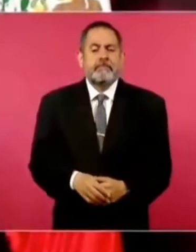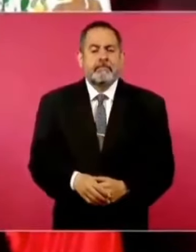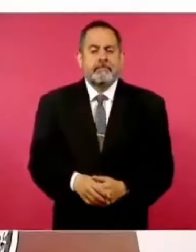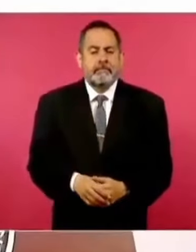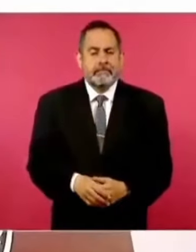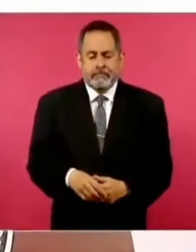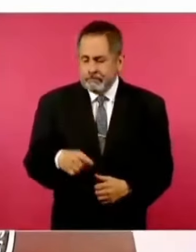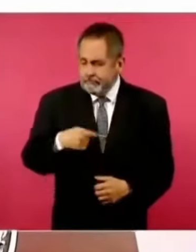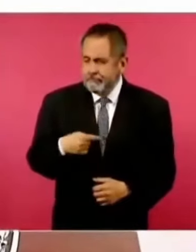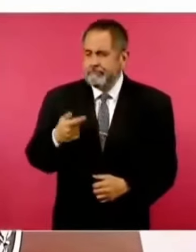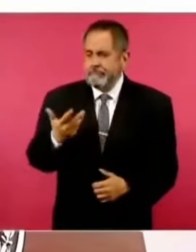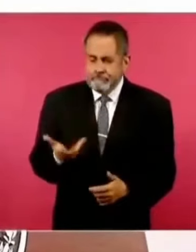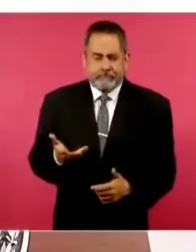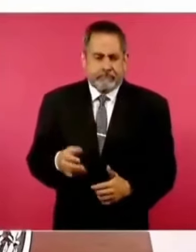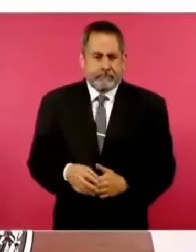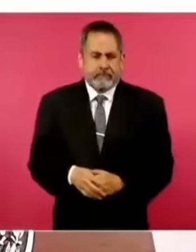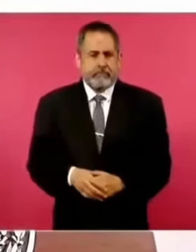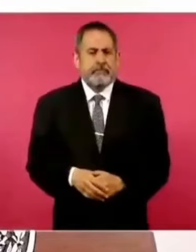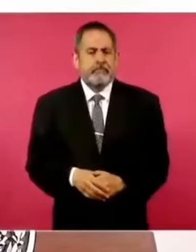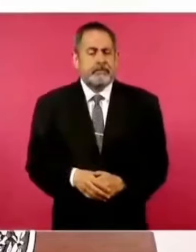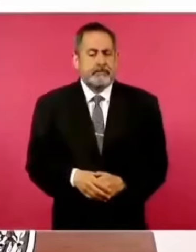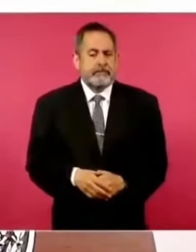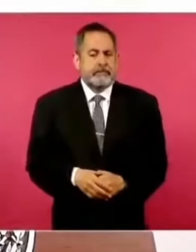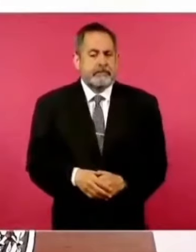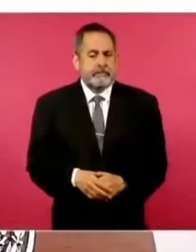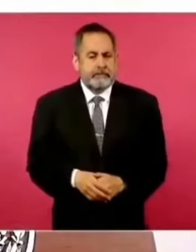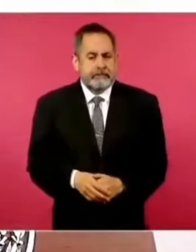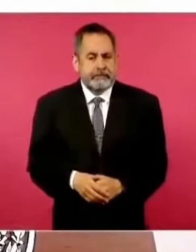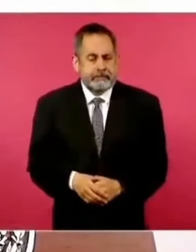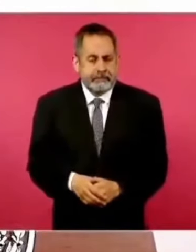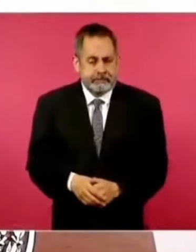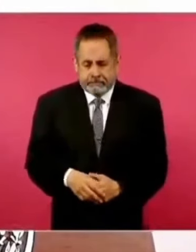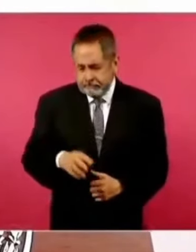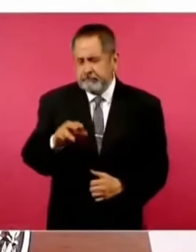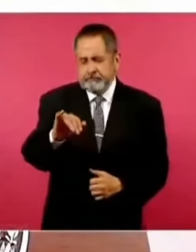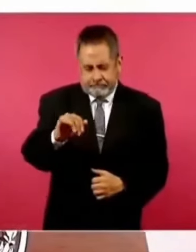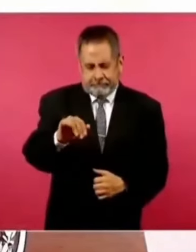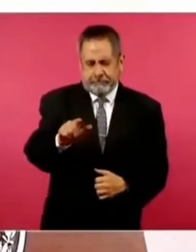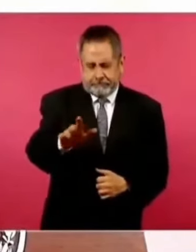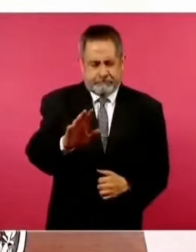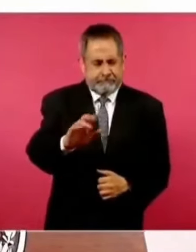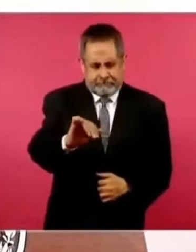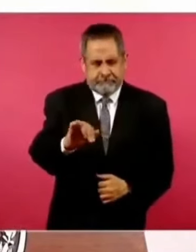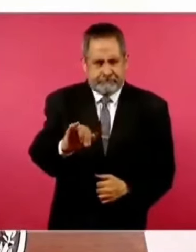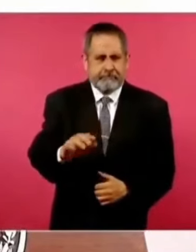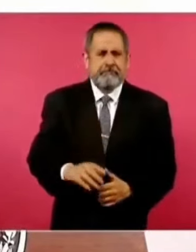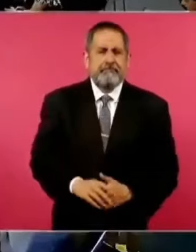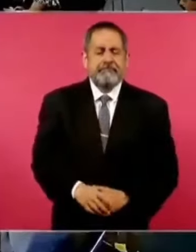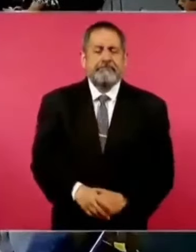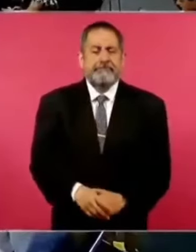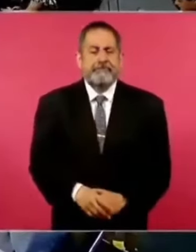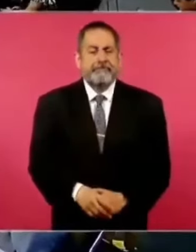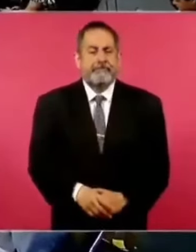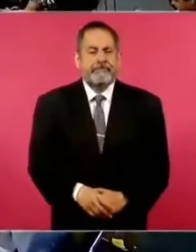qué hacemos. Sí.